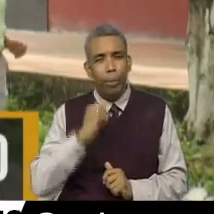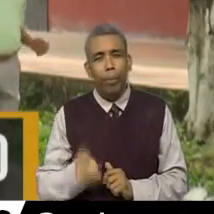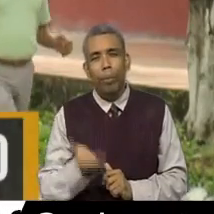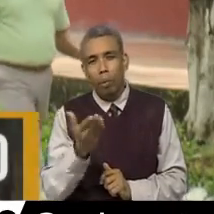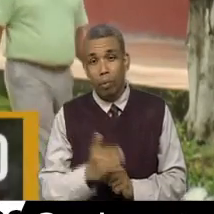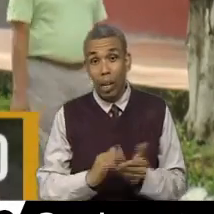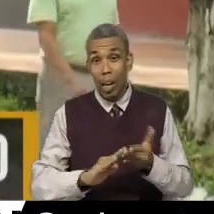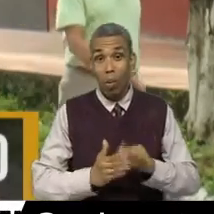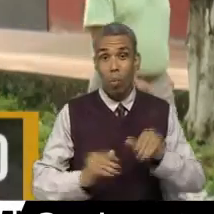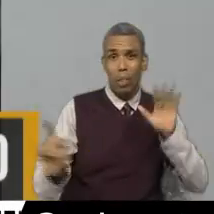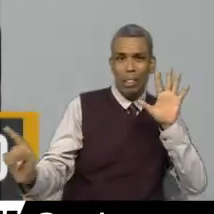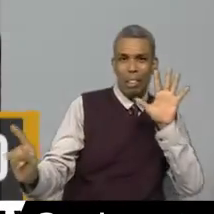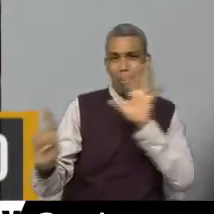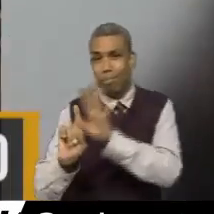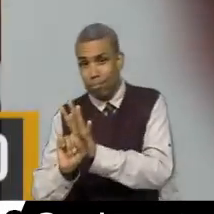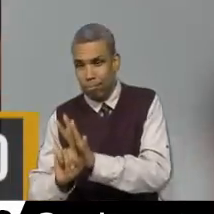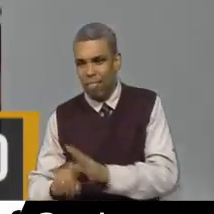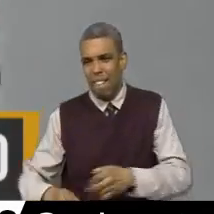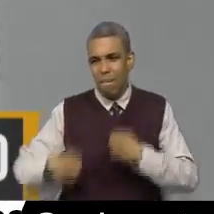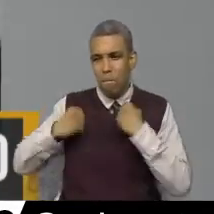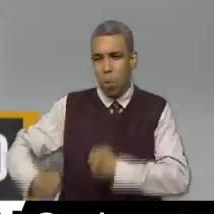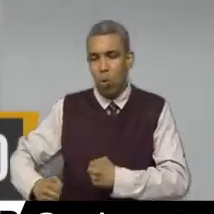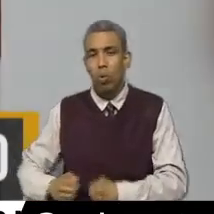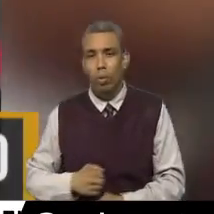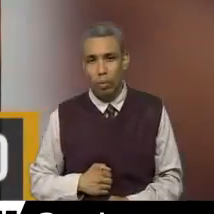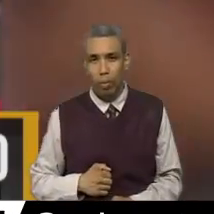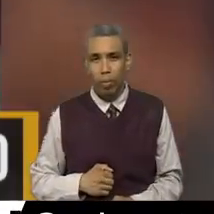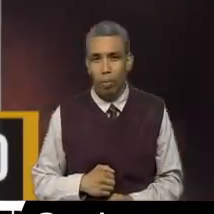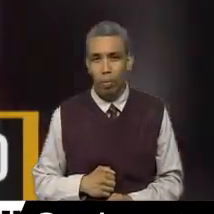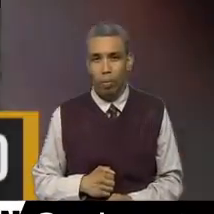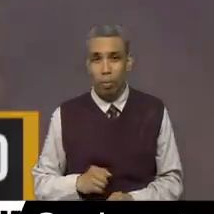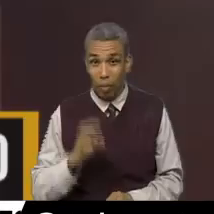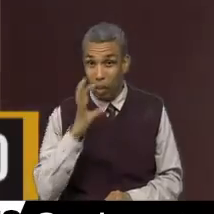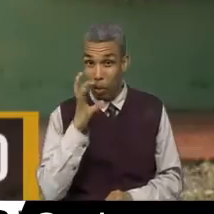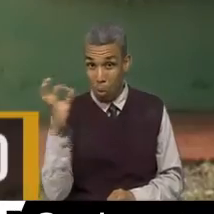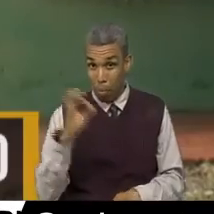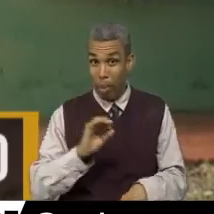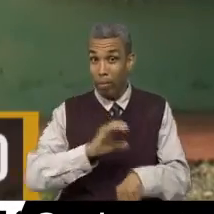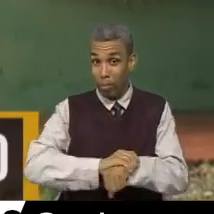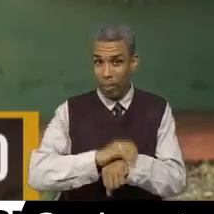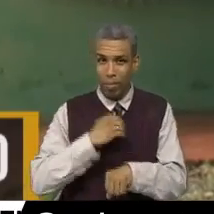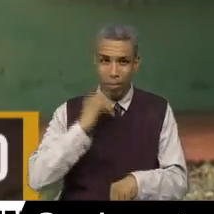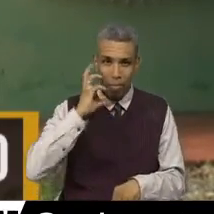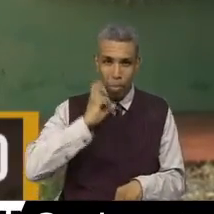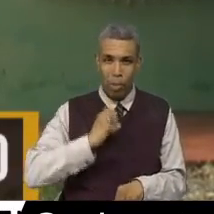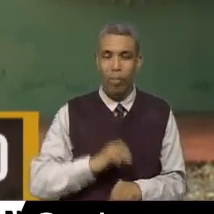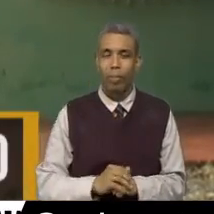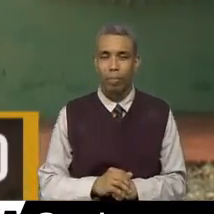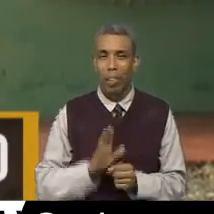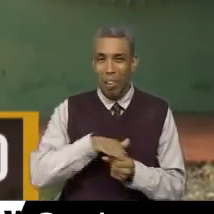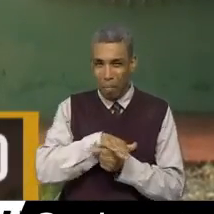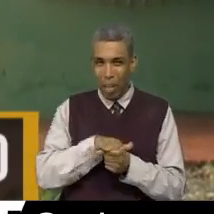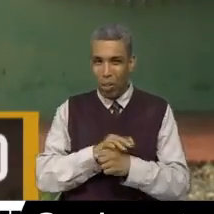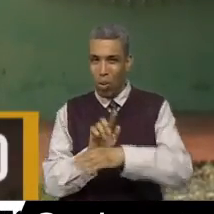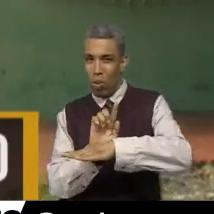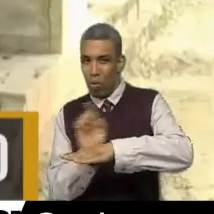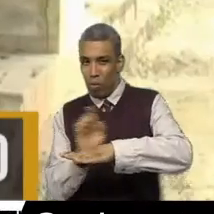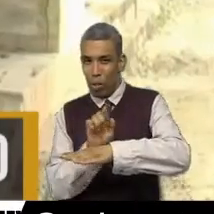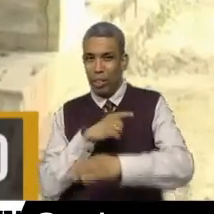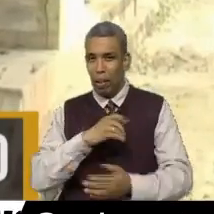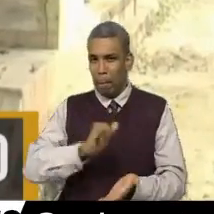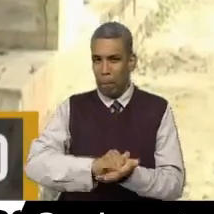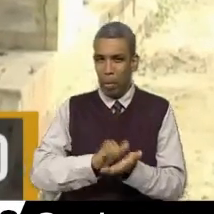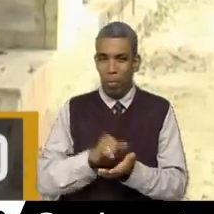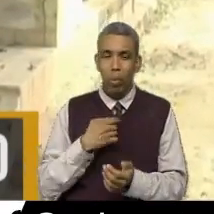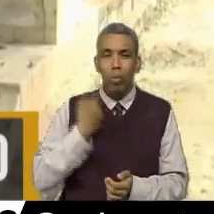y utilizaron la fuerza. Finalmente el ladrón es conducido por la policía. En este mismo barrio, en La Floresta Baja, un día después,